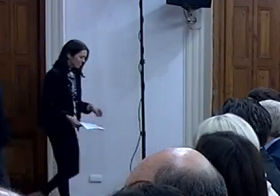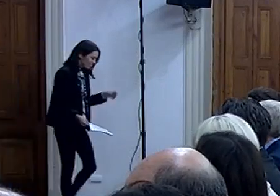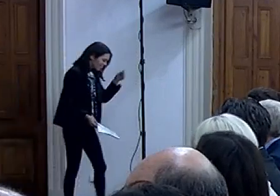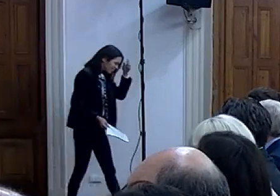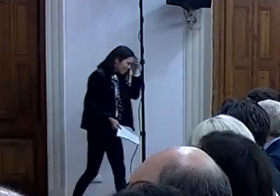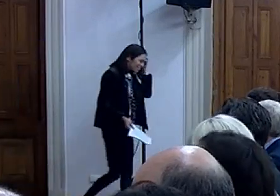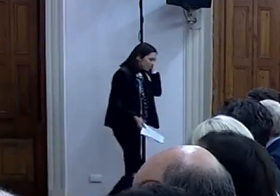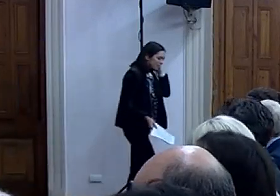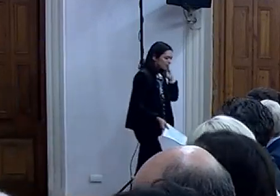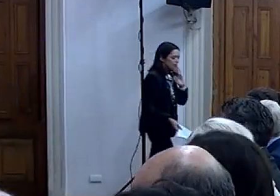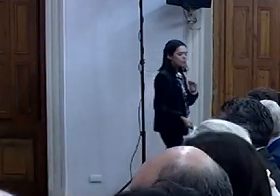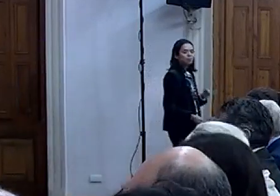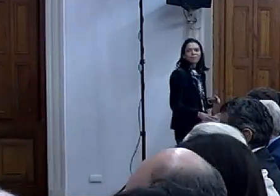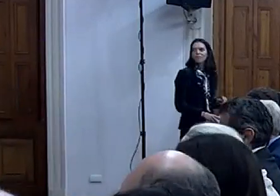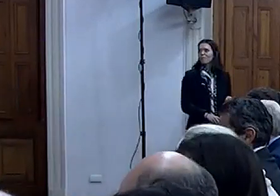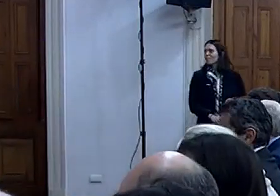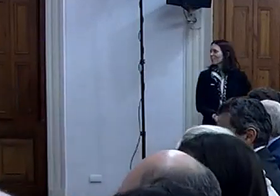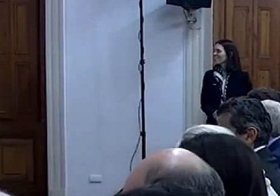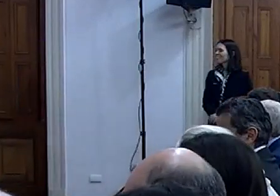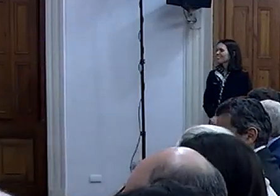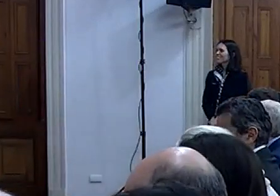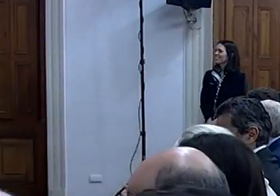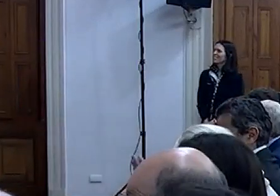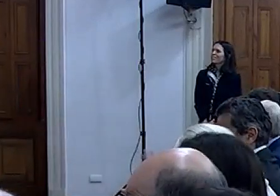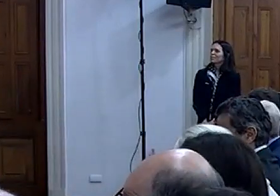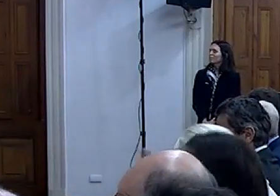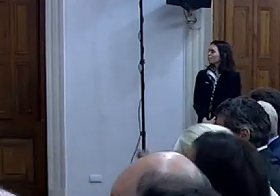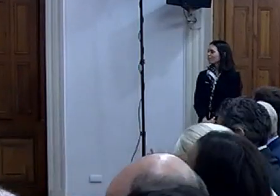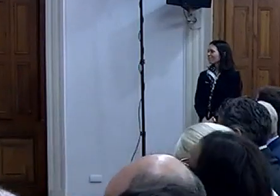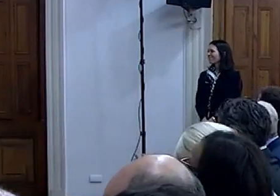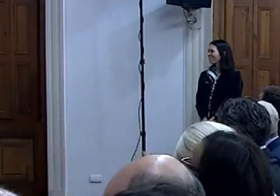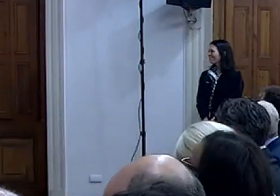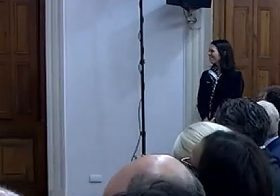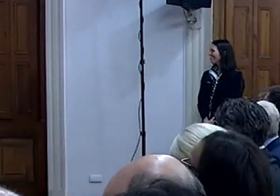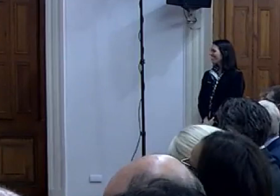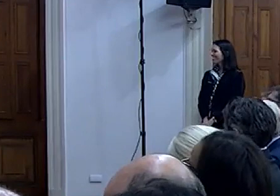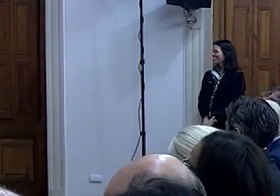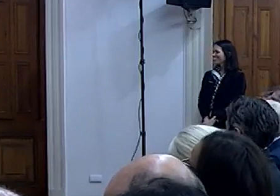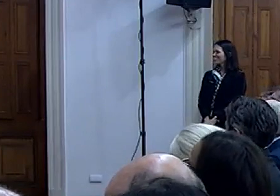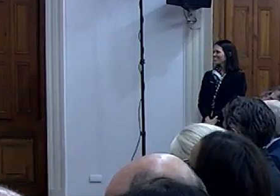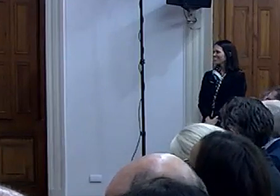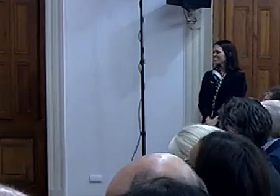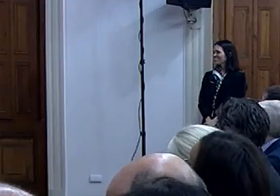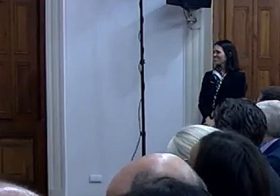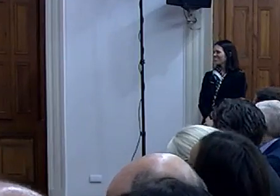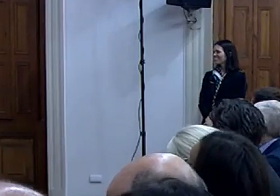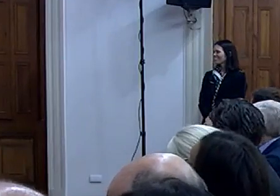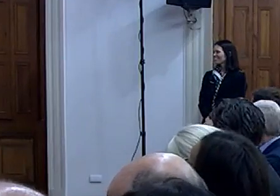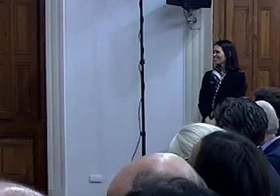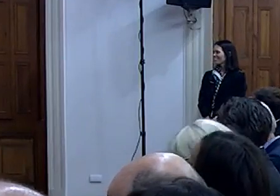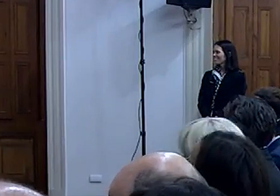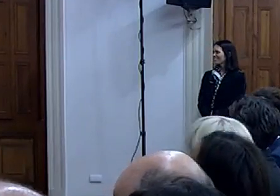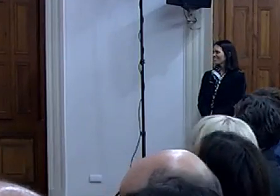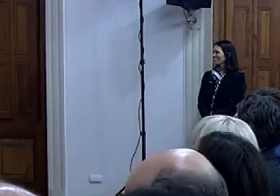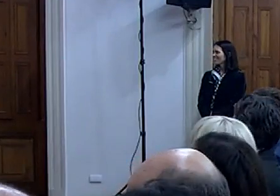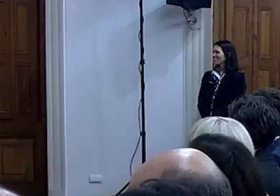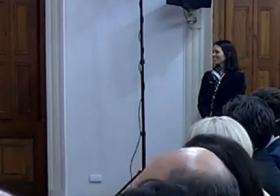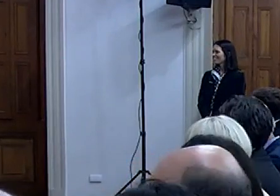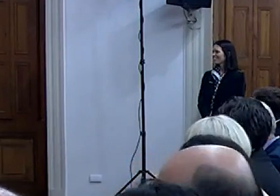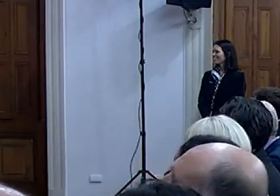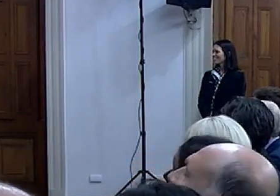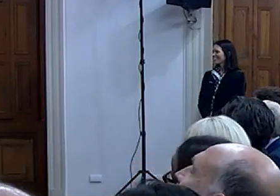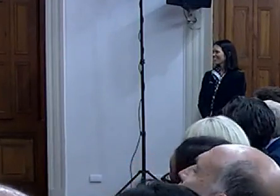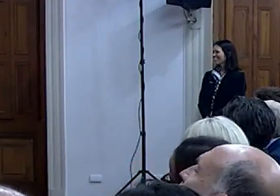Gracias, Pamela. Gracias, Pamela. Muy buenos días a todos, bienvenidos.